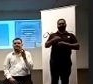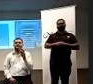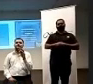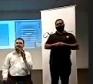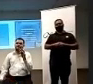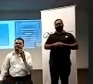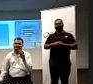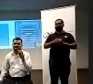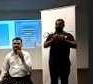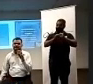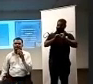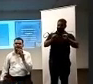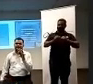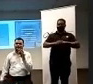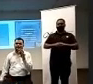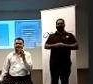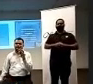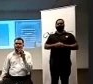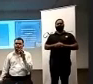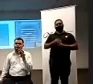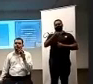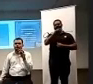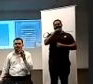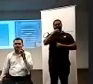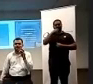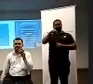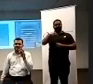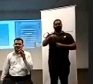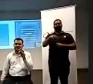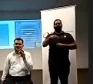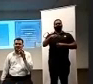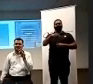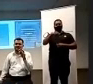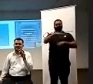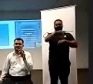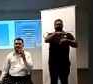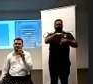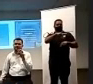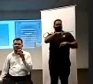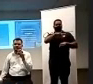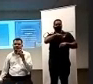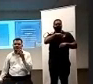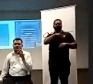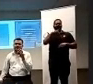Lastimosamente no tenemos estadísticas de cuánta gente con discapacidad, cuánta gente con discapacidad.